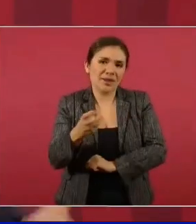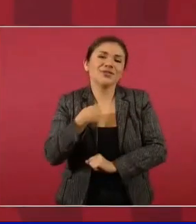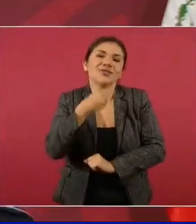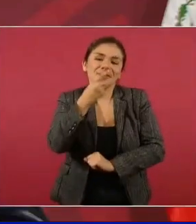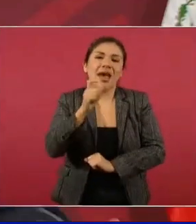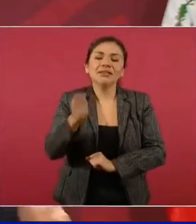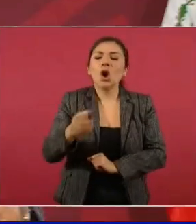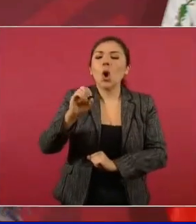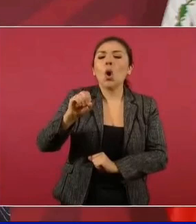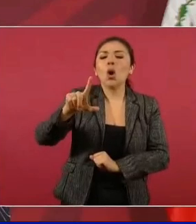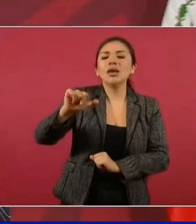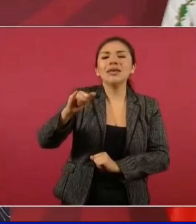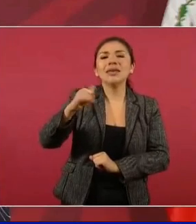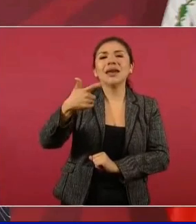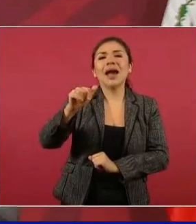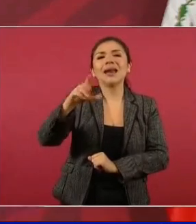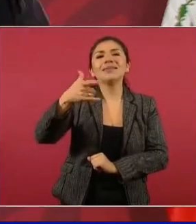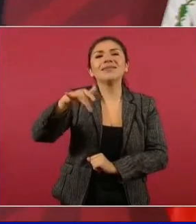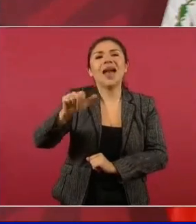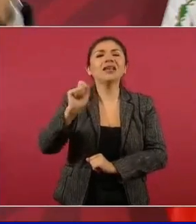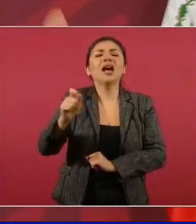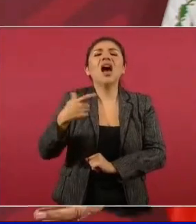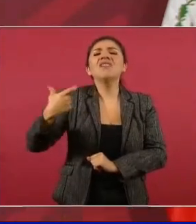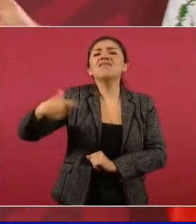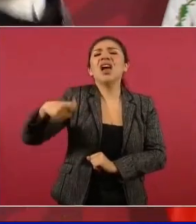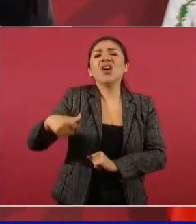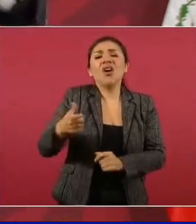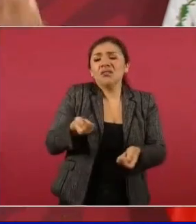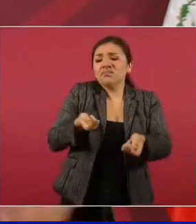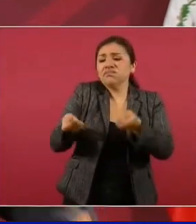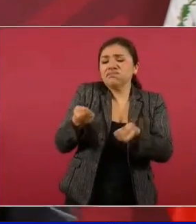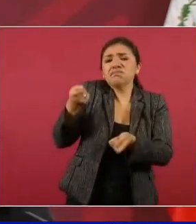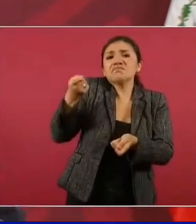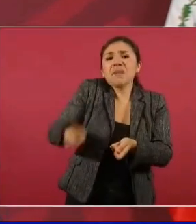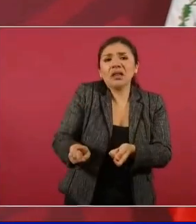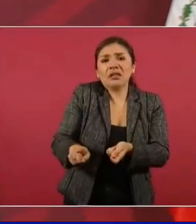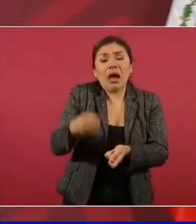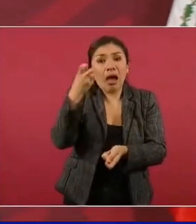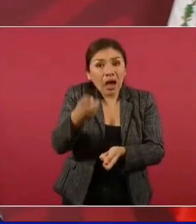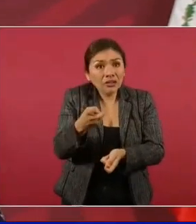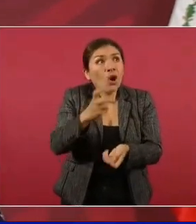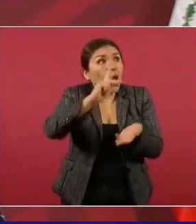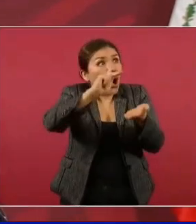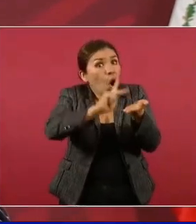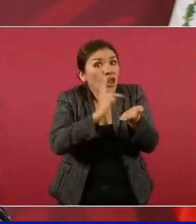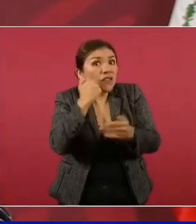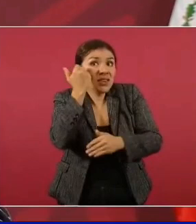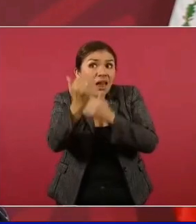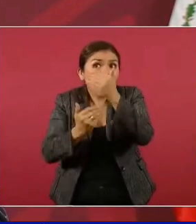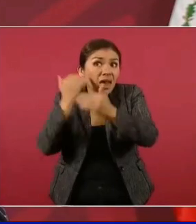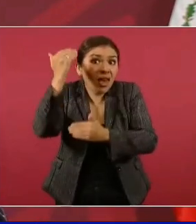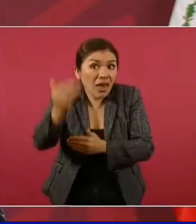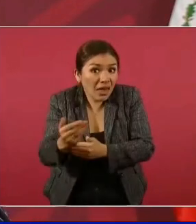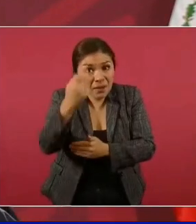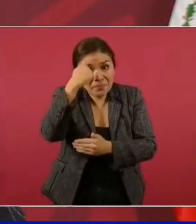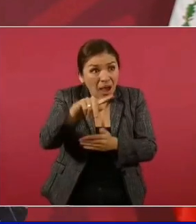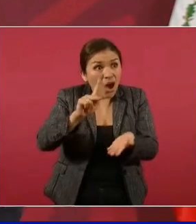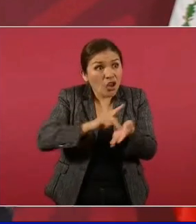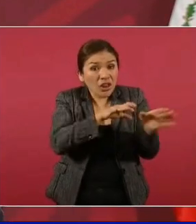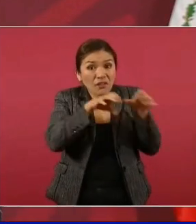oligarquía conservadora. Son los que quieren de nuevo regresar por sus fueros.